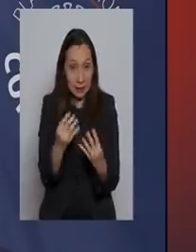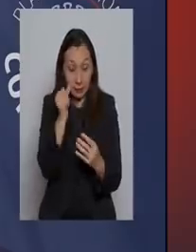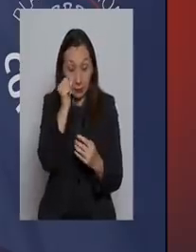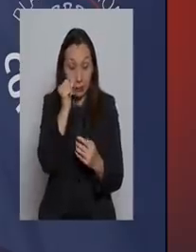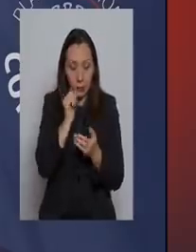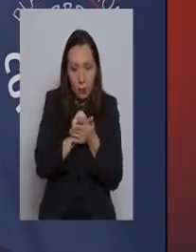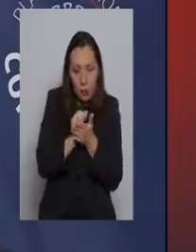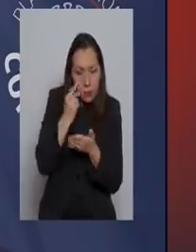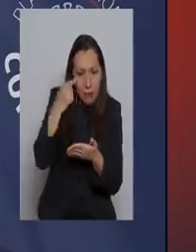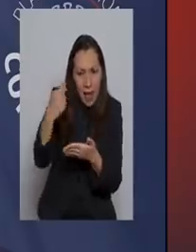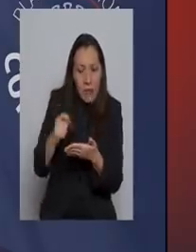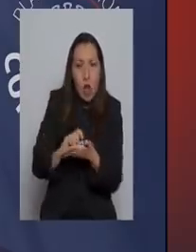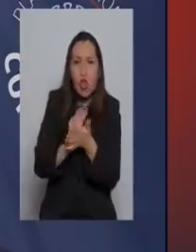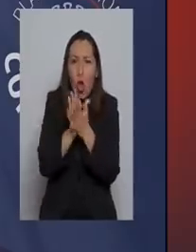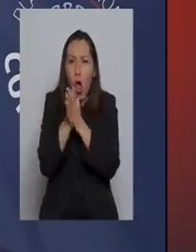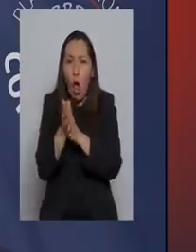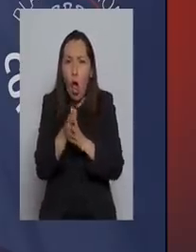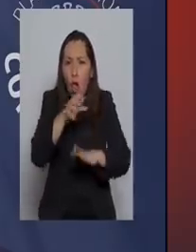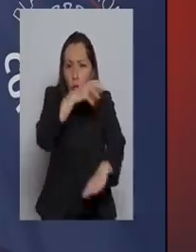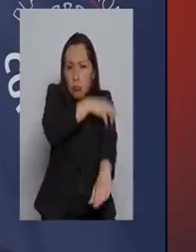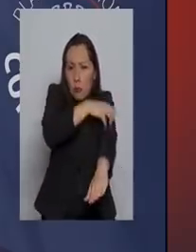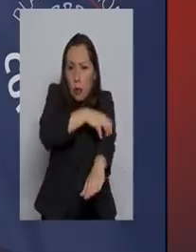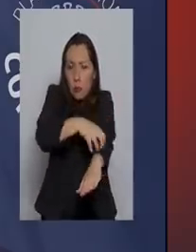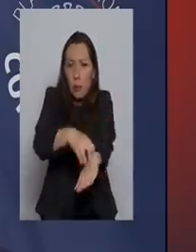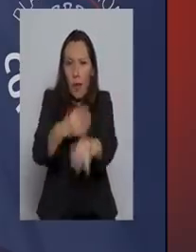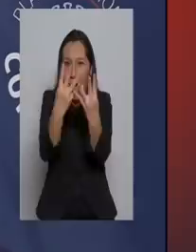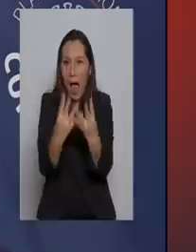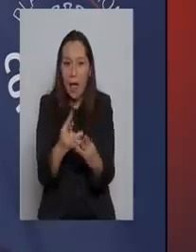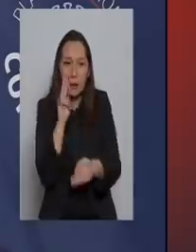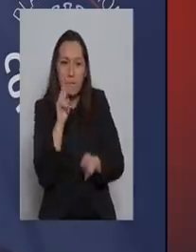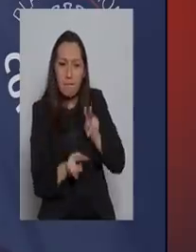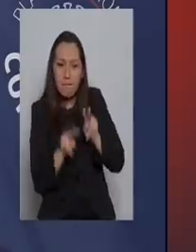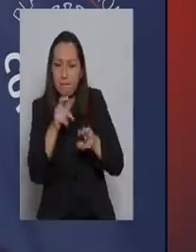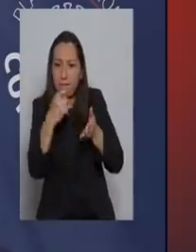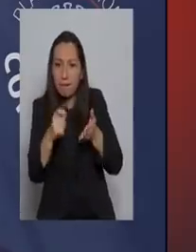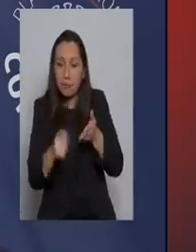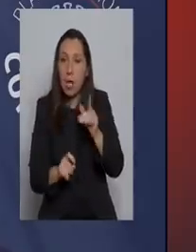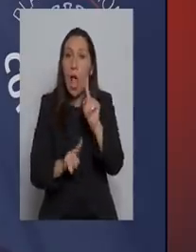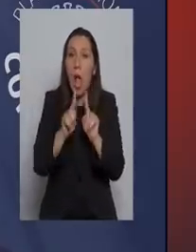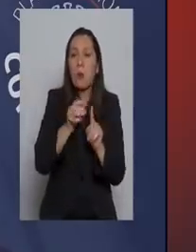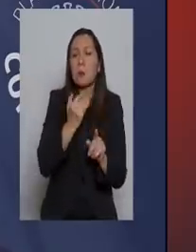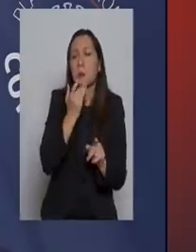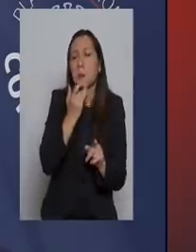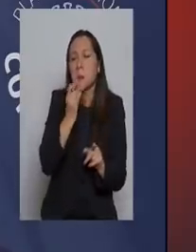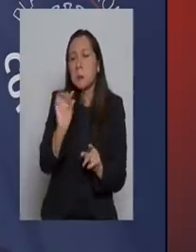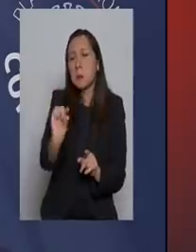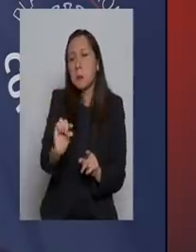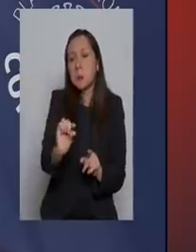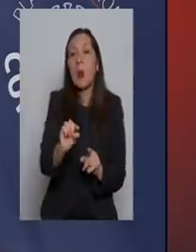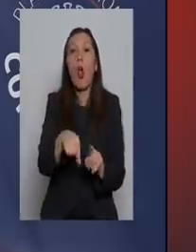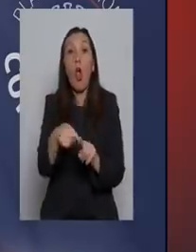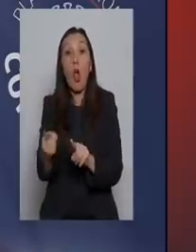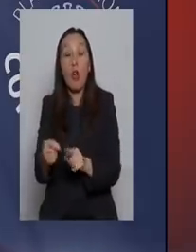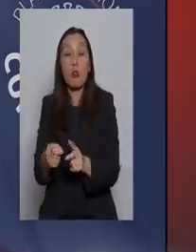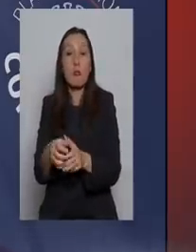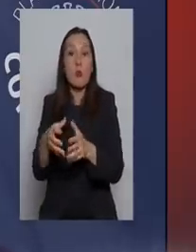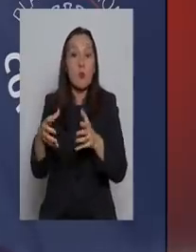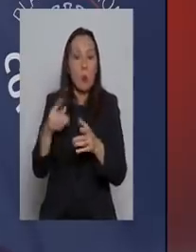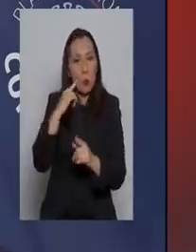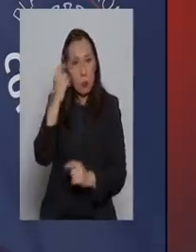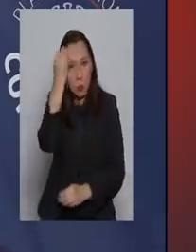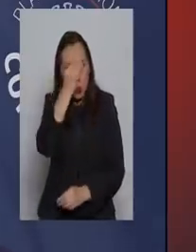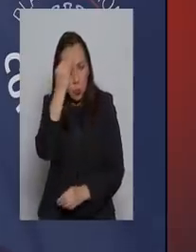evaluando todos los recintos penitenciarios del país. Tenemos casos muy aislados en otros recintos